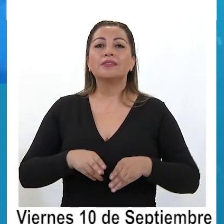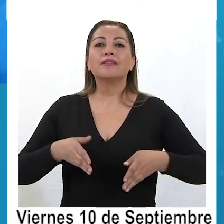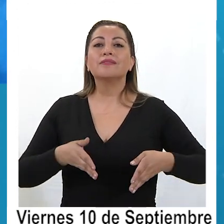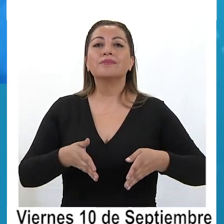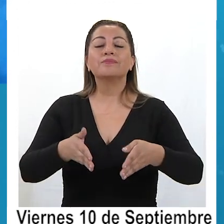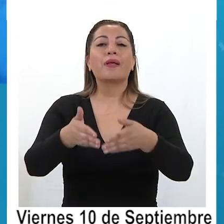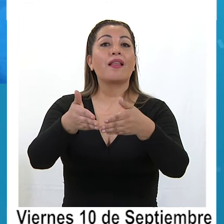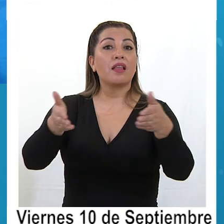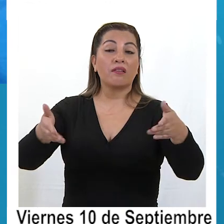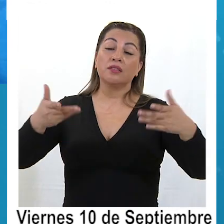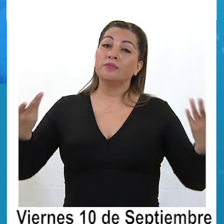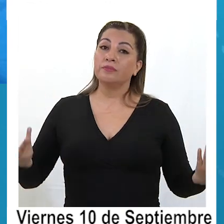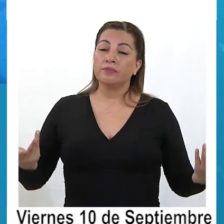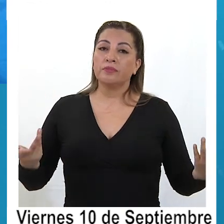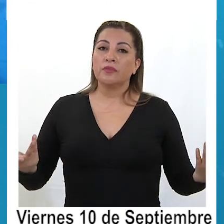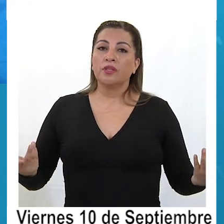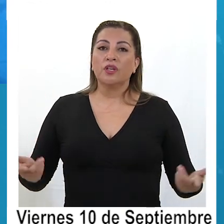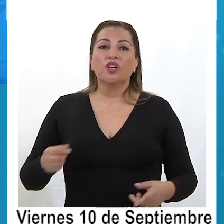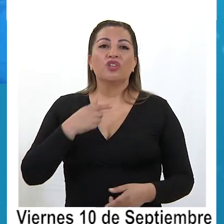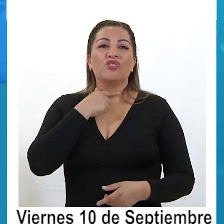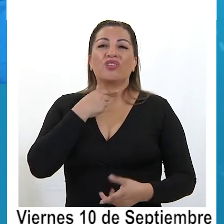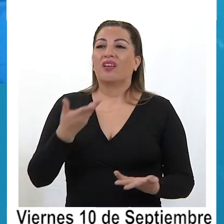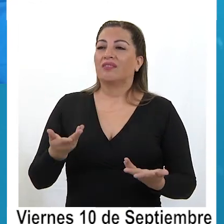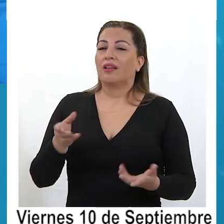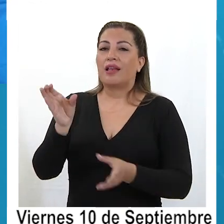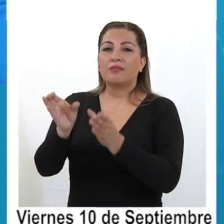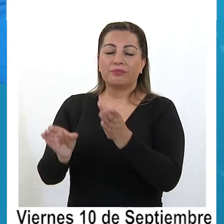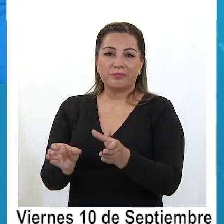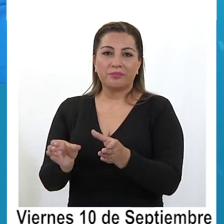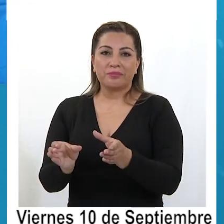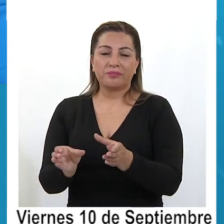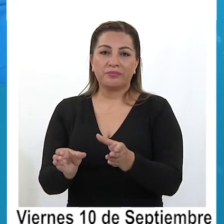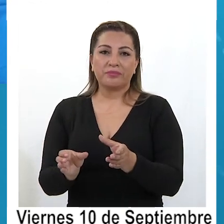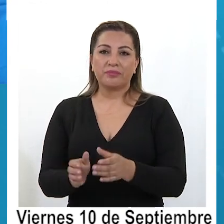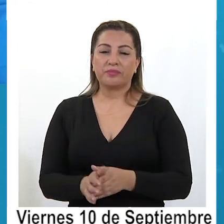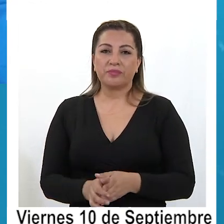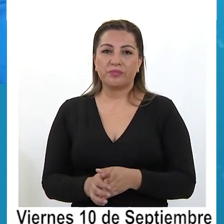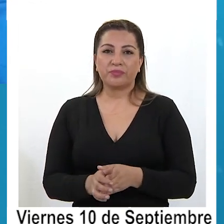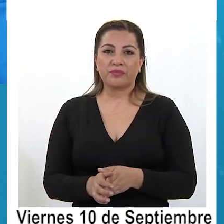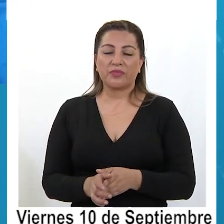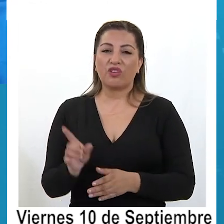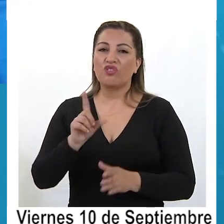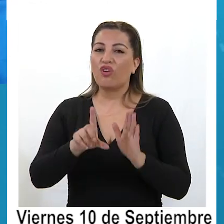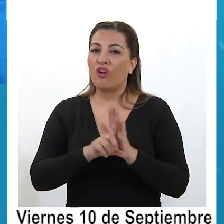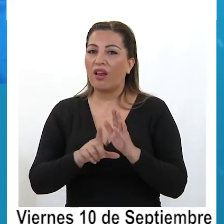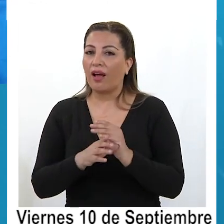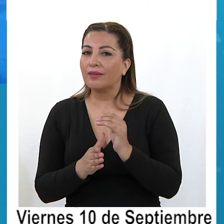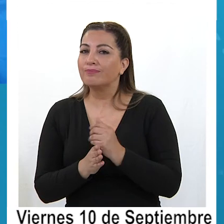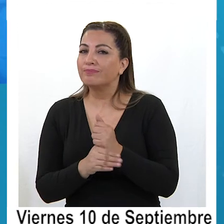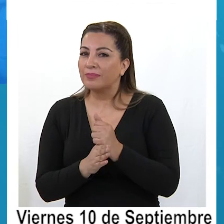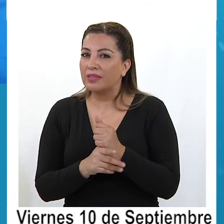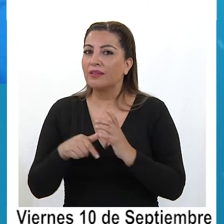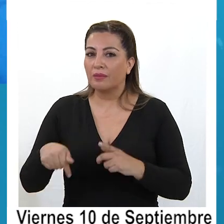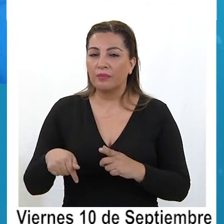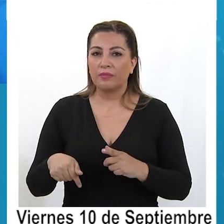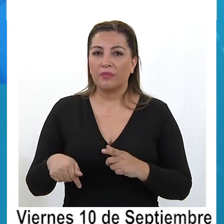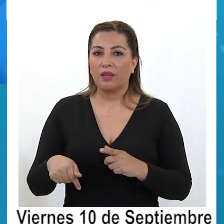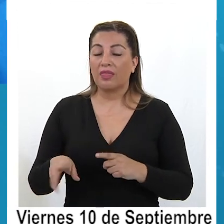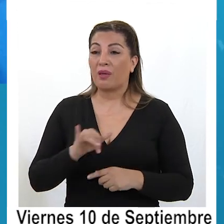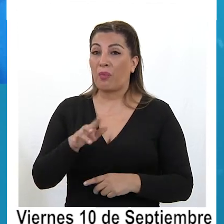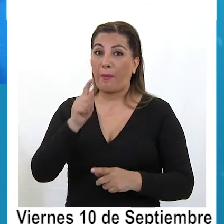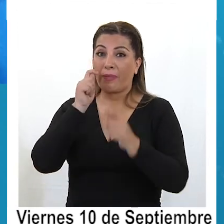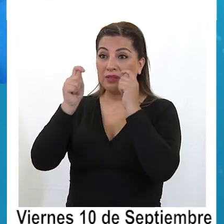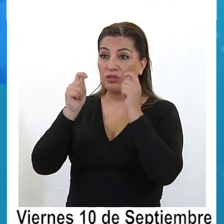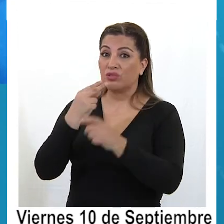abiertos. Lamentablemente no queremos ver gente que se involucre o se vea inmiscuida en este tipo de acciones que lamentablemente pudiera poner en riesgo